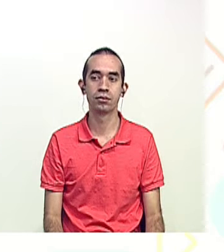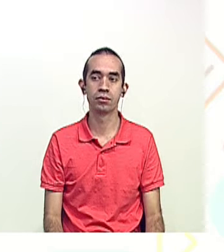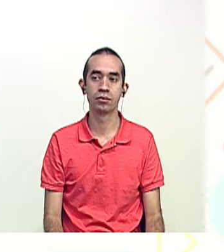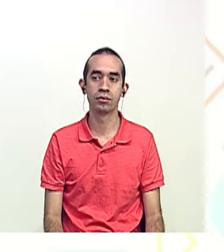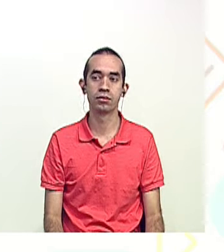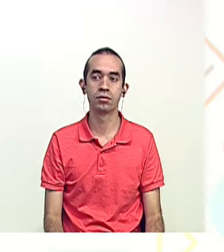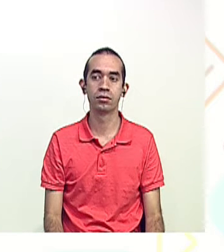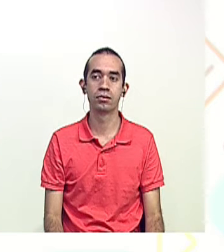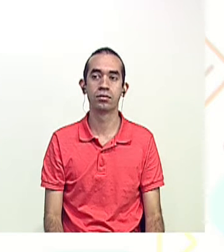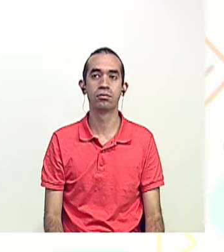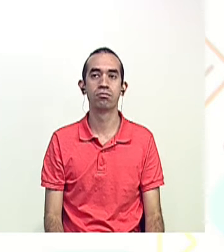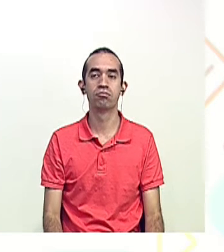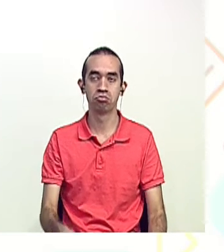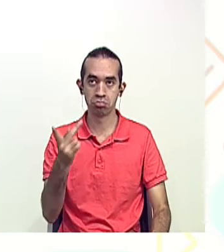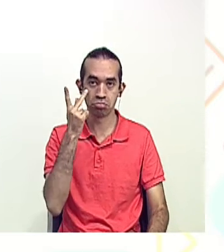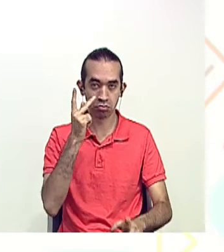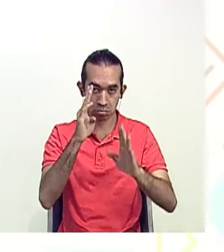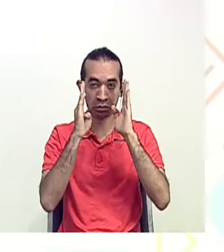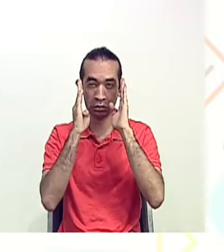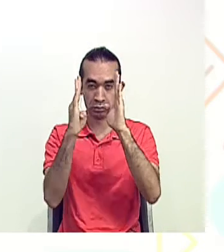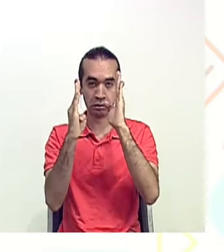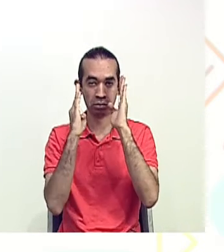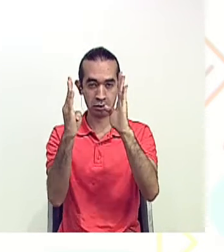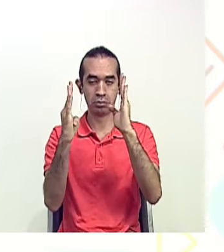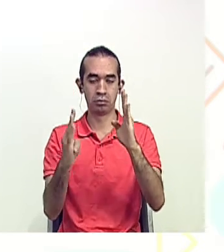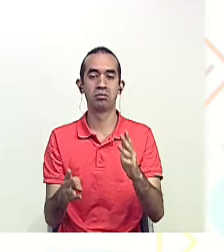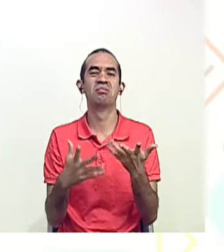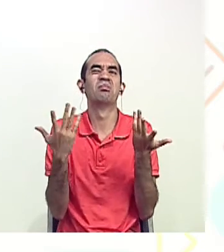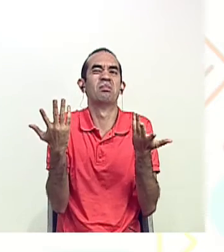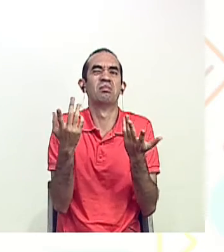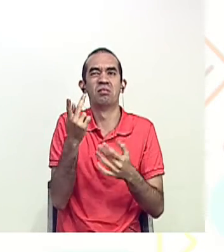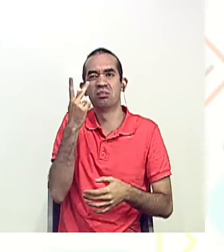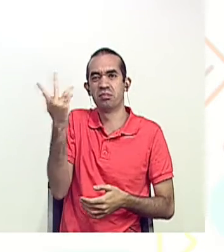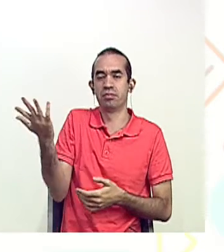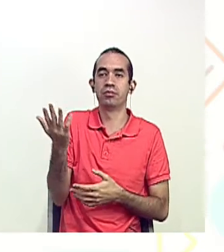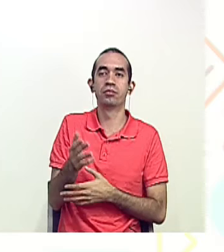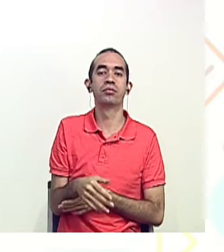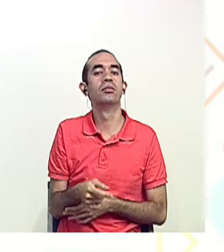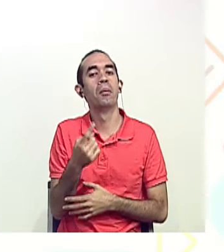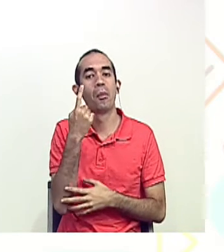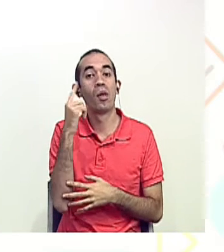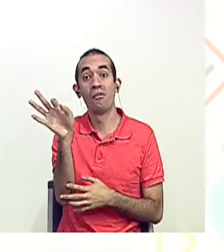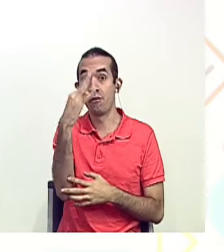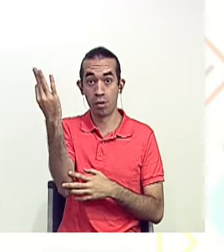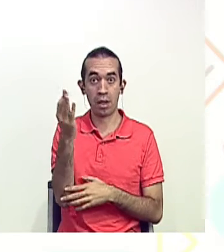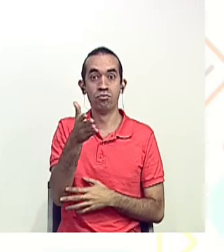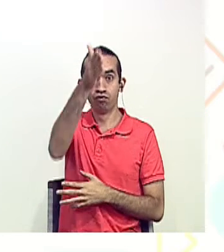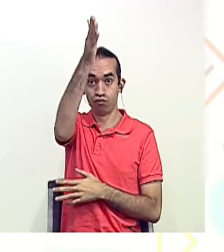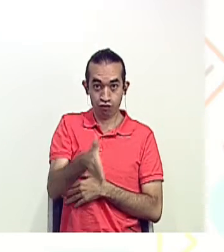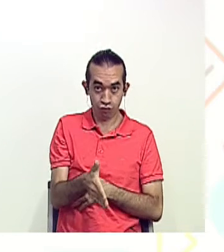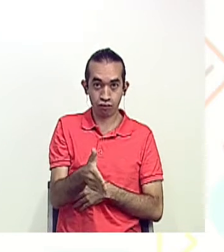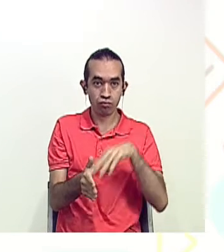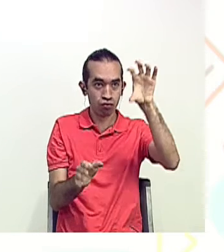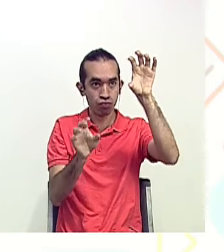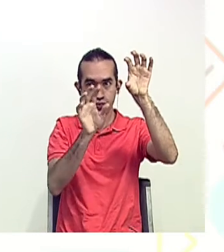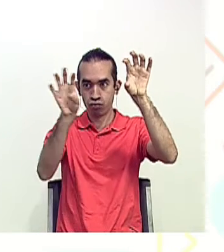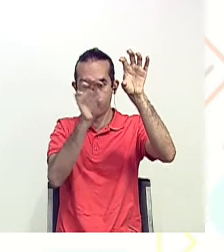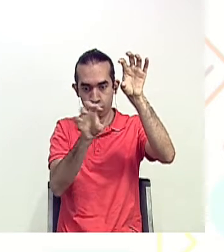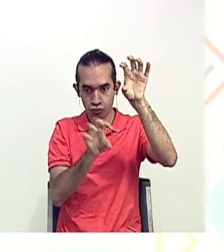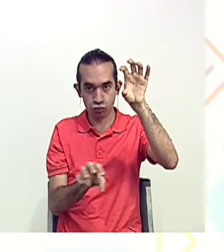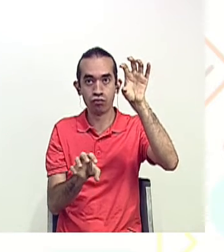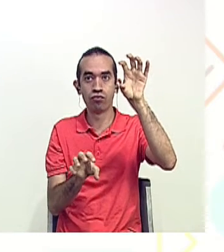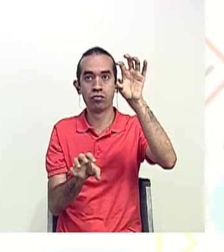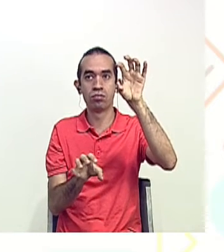si observamos detenidamente, podemos encontrar lo siguiente. Vamos a factorizar la